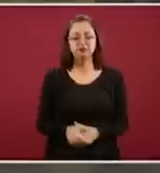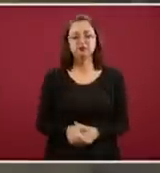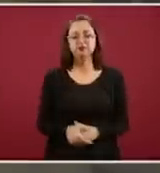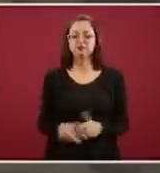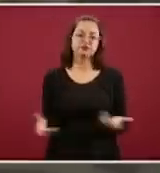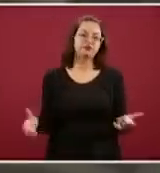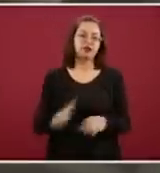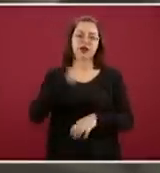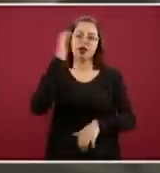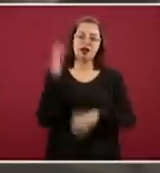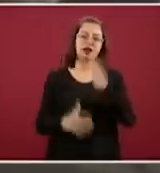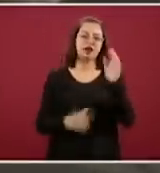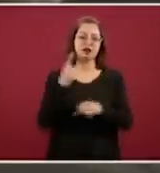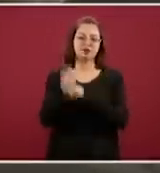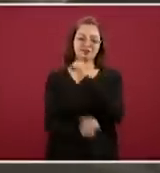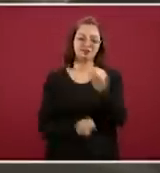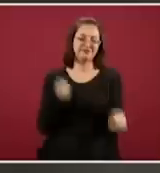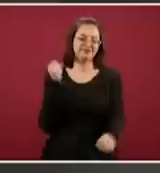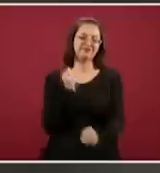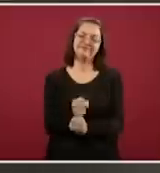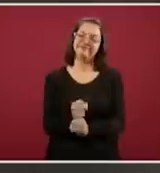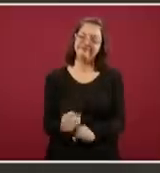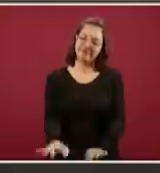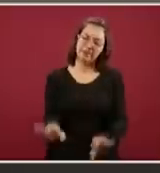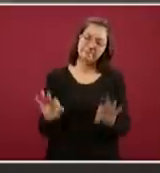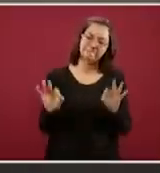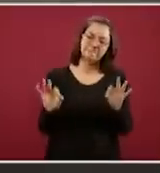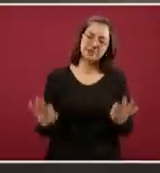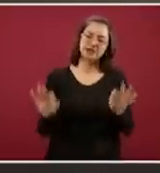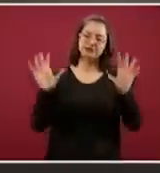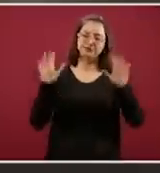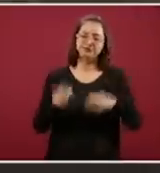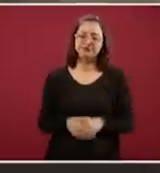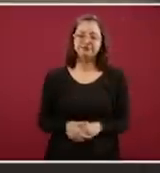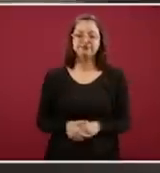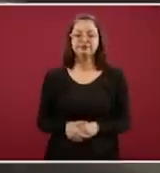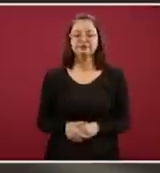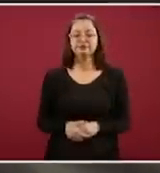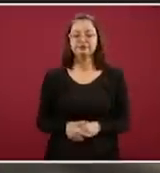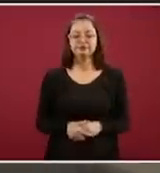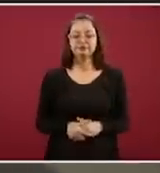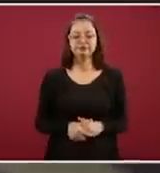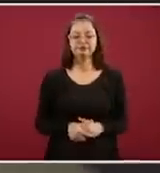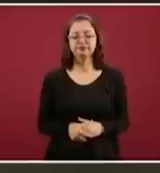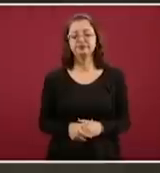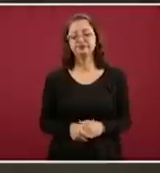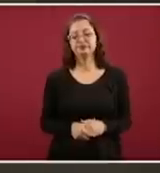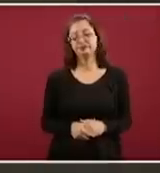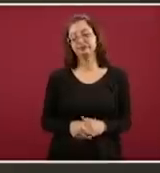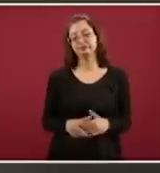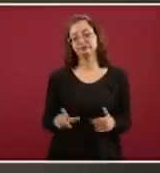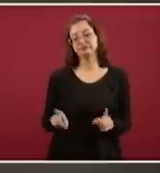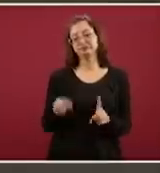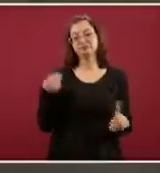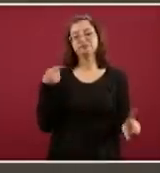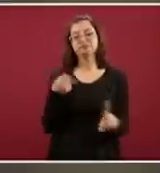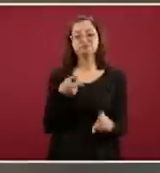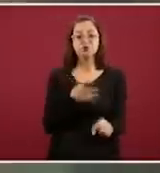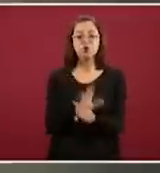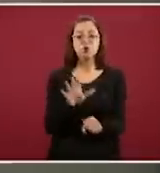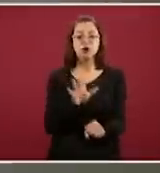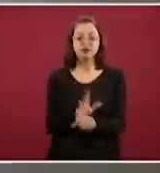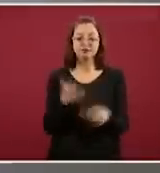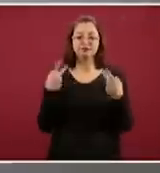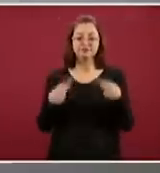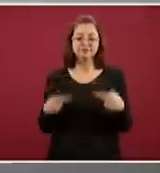el año con un broche de oro y cerramos con siempre con este fin, que son las causas